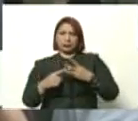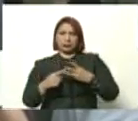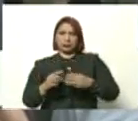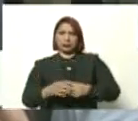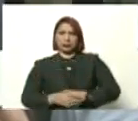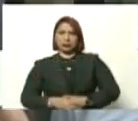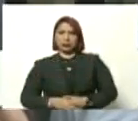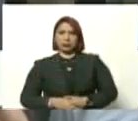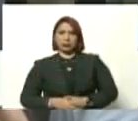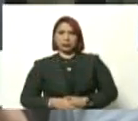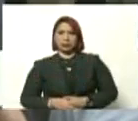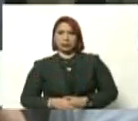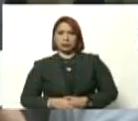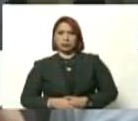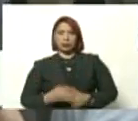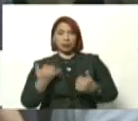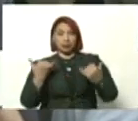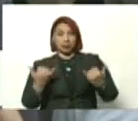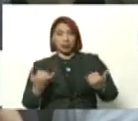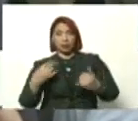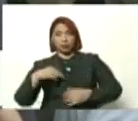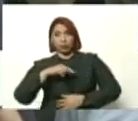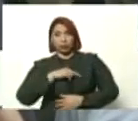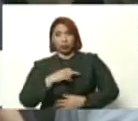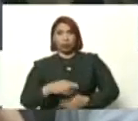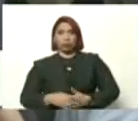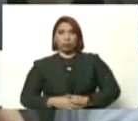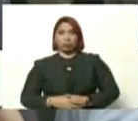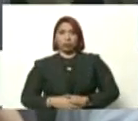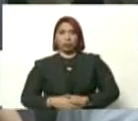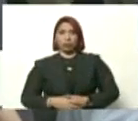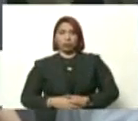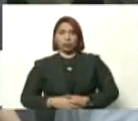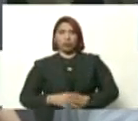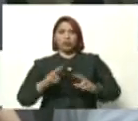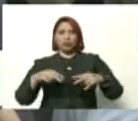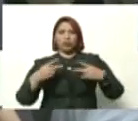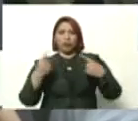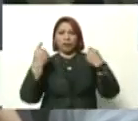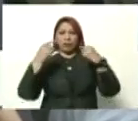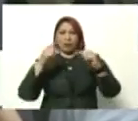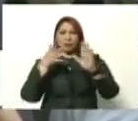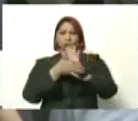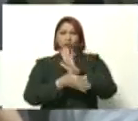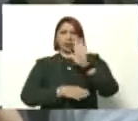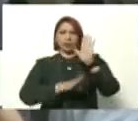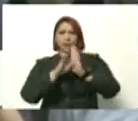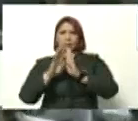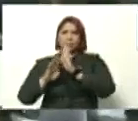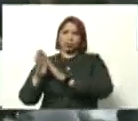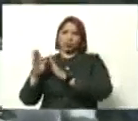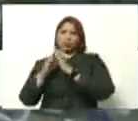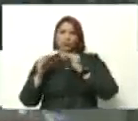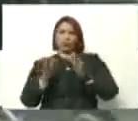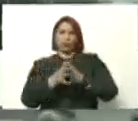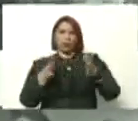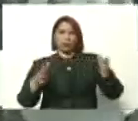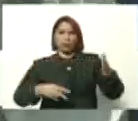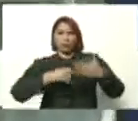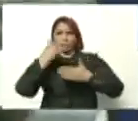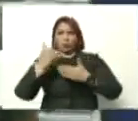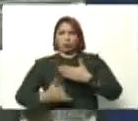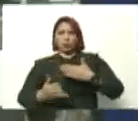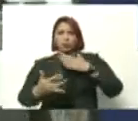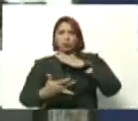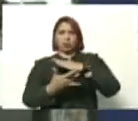aluminio. Ahora estamos, vamos a entrar en una nueva etapa en lo que es el desarrollo de todos estos grandes proyectos tecnológicos